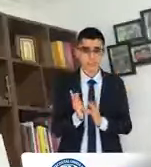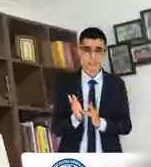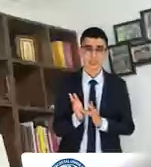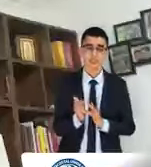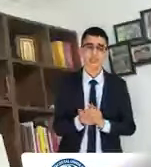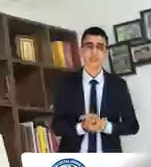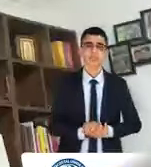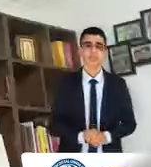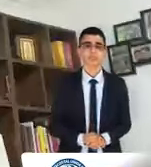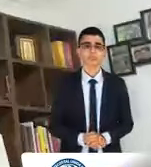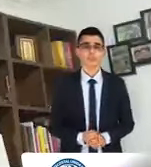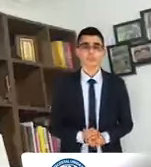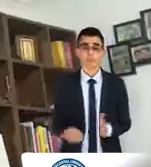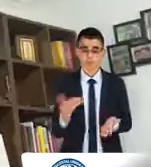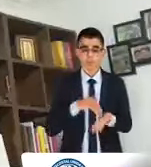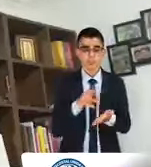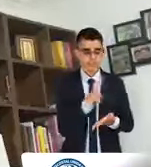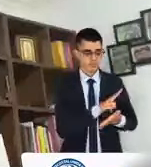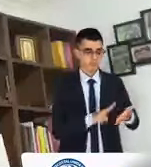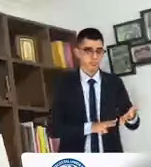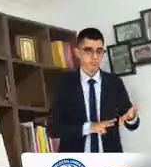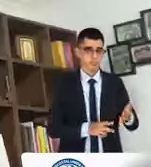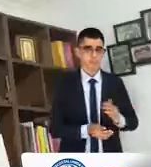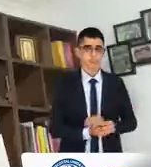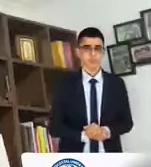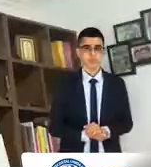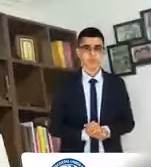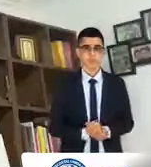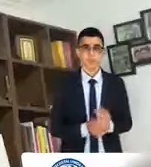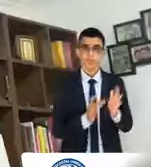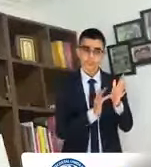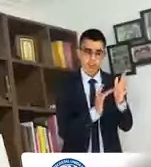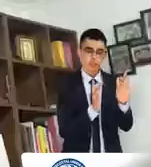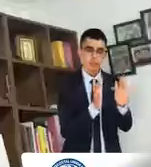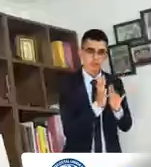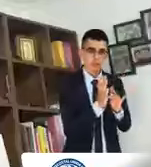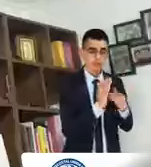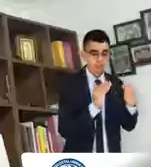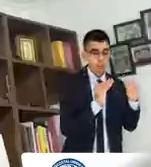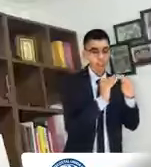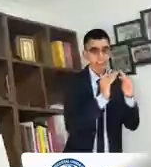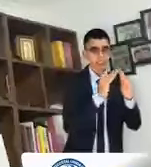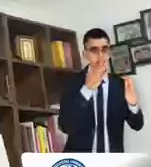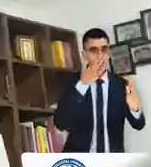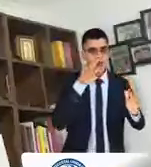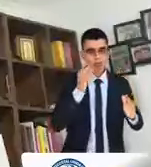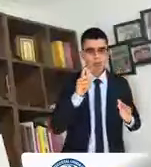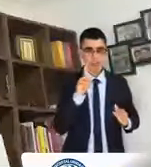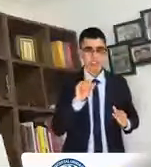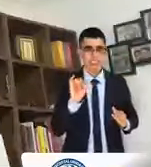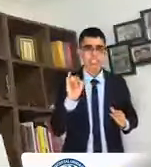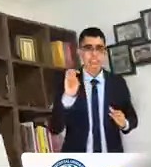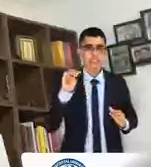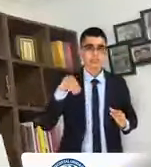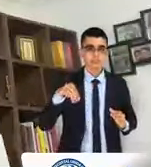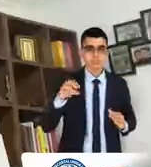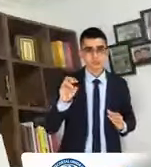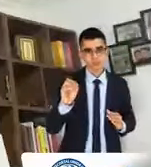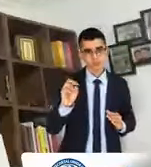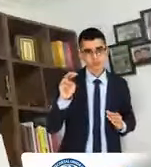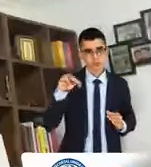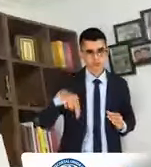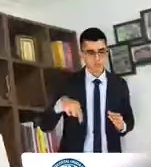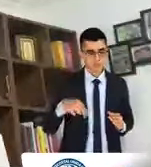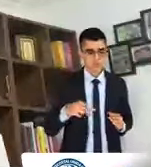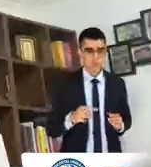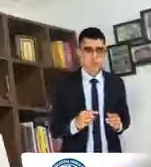lo voy a leer otra vez. Y estando Jesús en Betania, en casa de Simón el leproso, vino a él una mujer